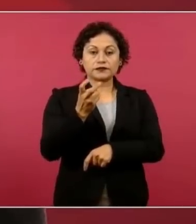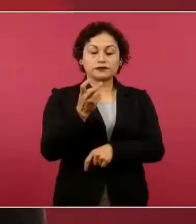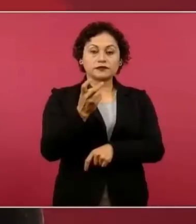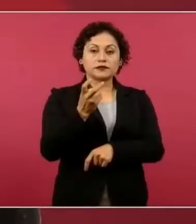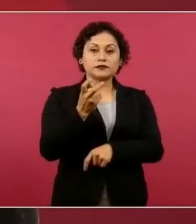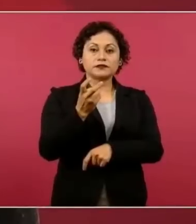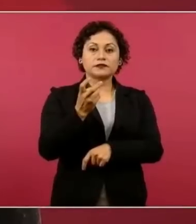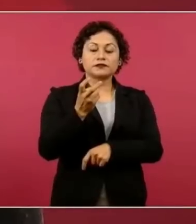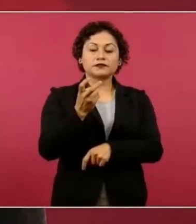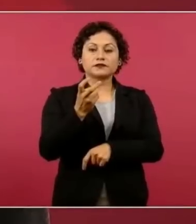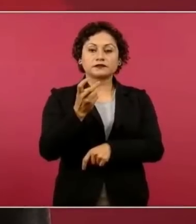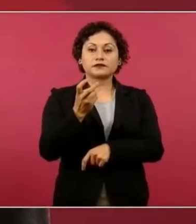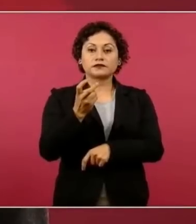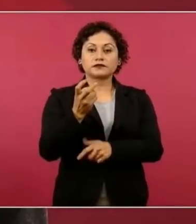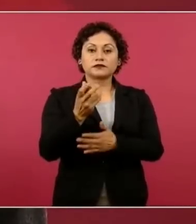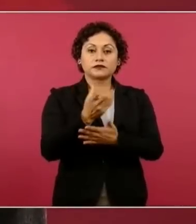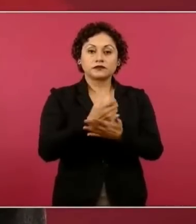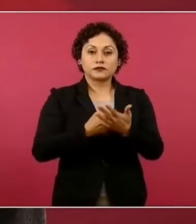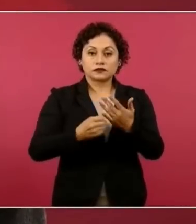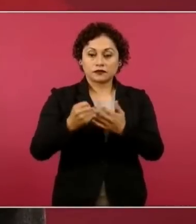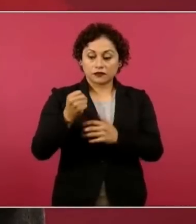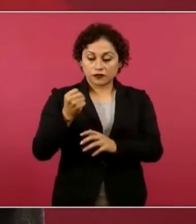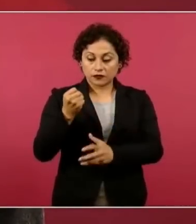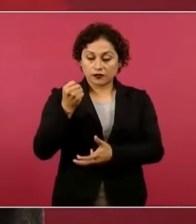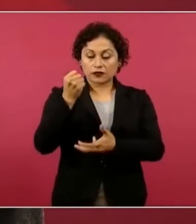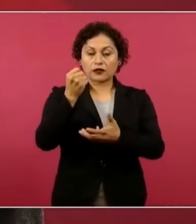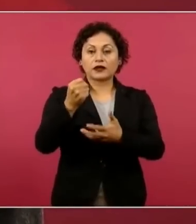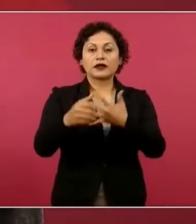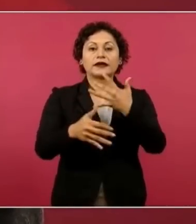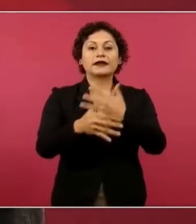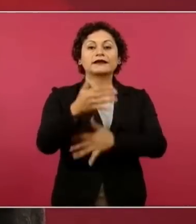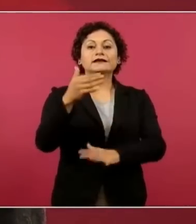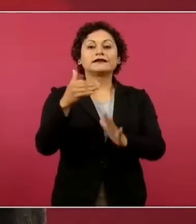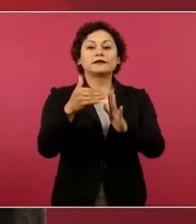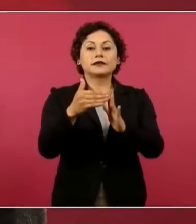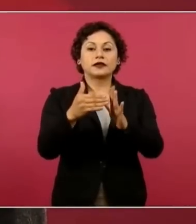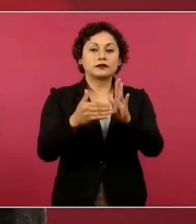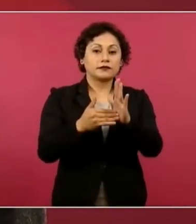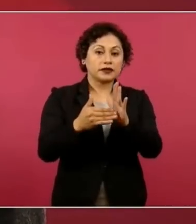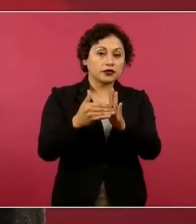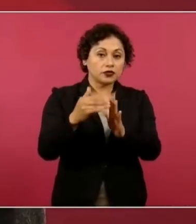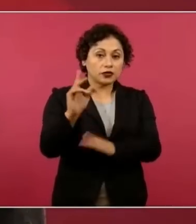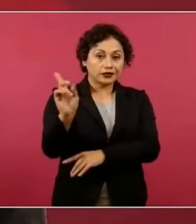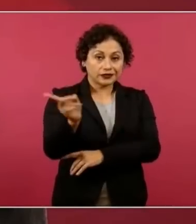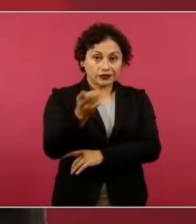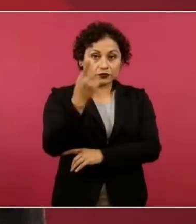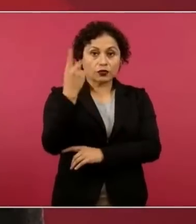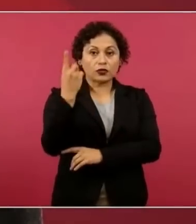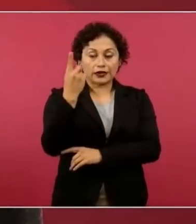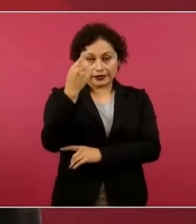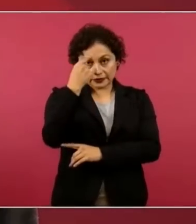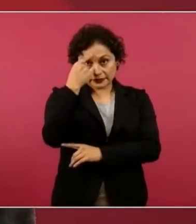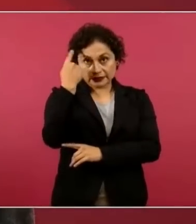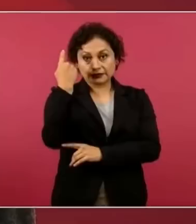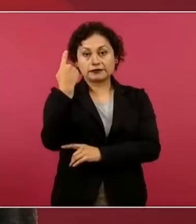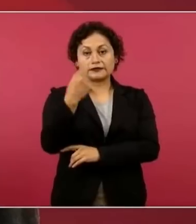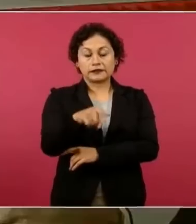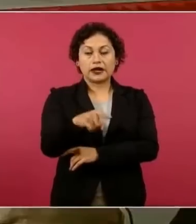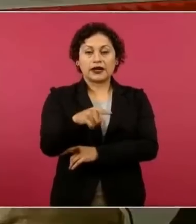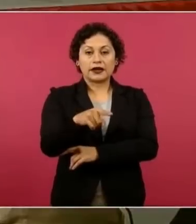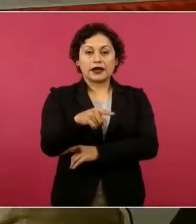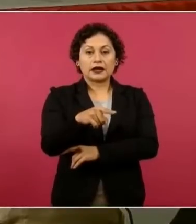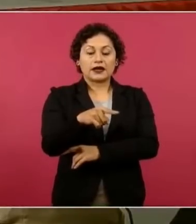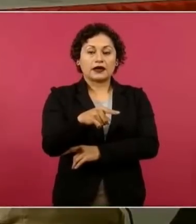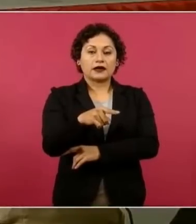destinar 15,000 millones de dólares a subsidiar el precio de la gasolina y el diésel.